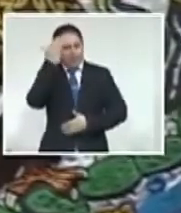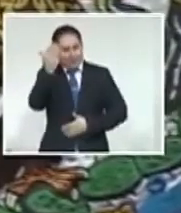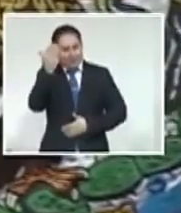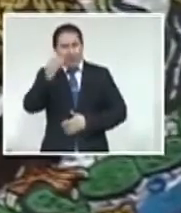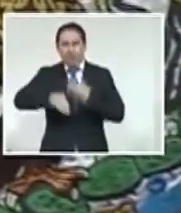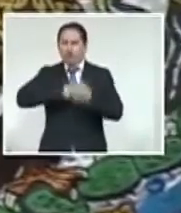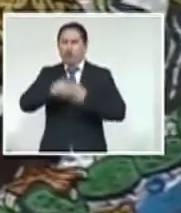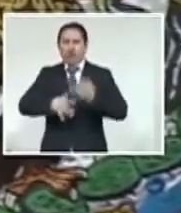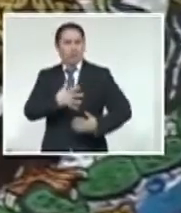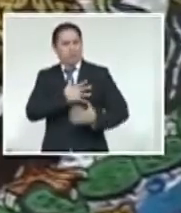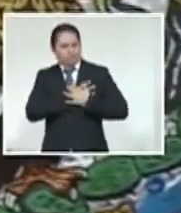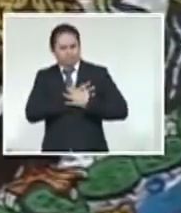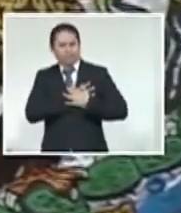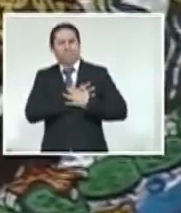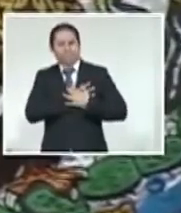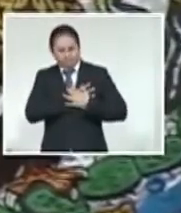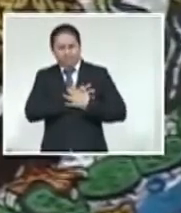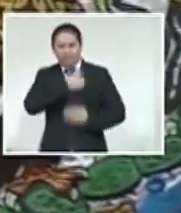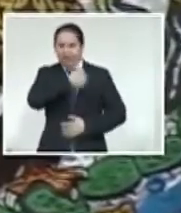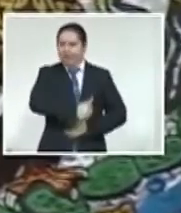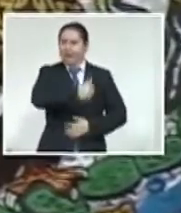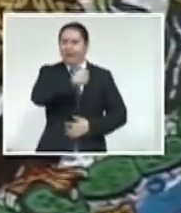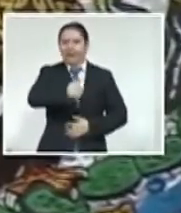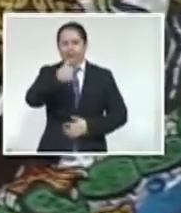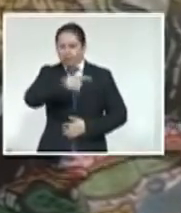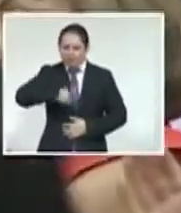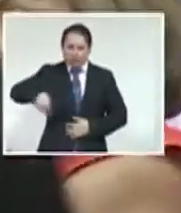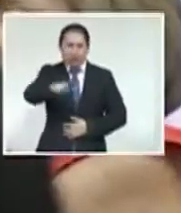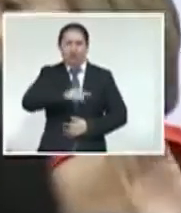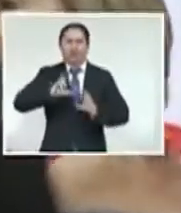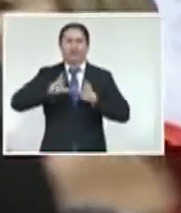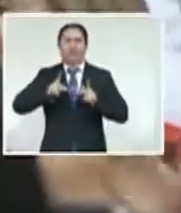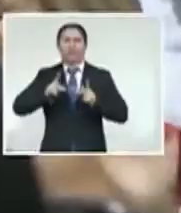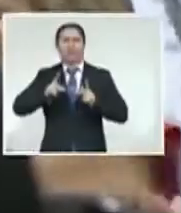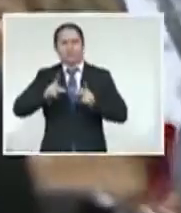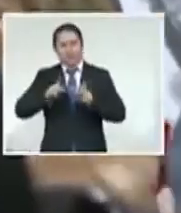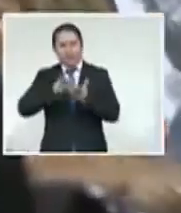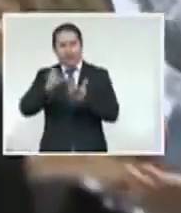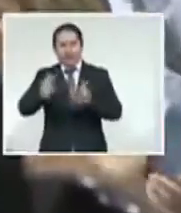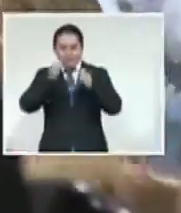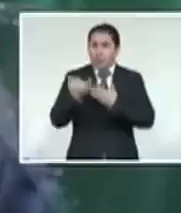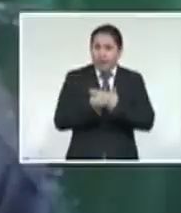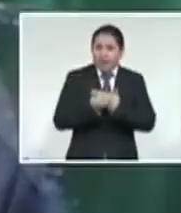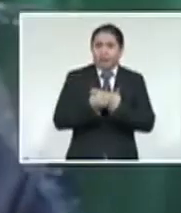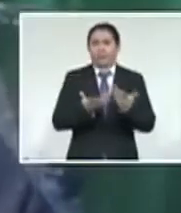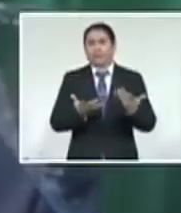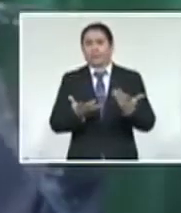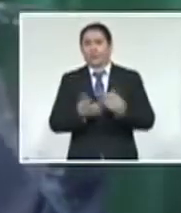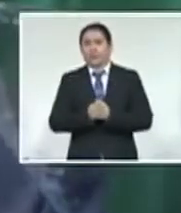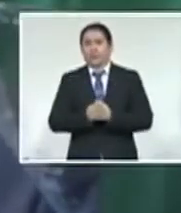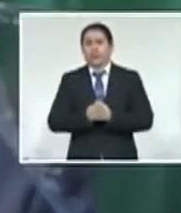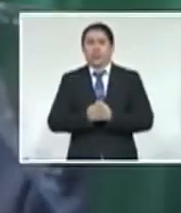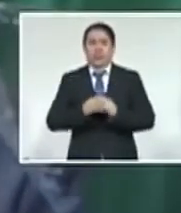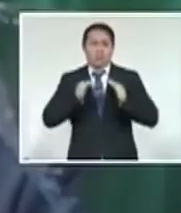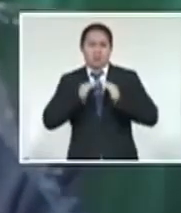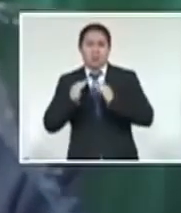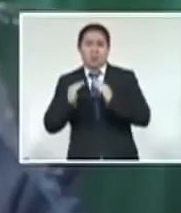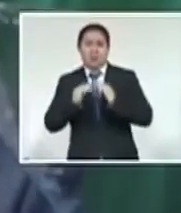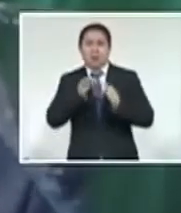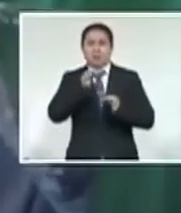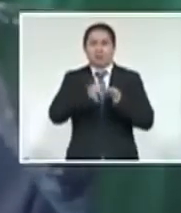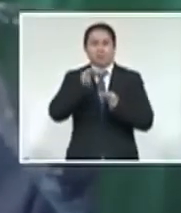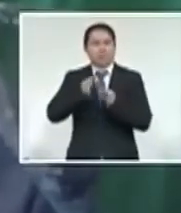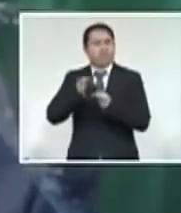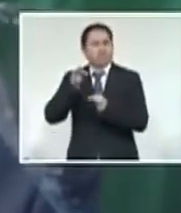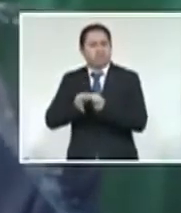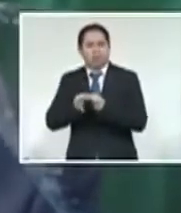de todo corazón a todas y a todos los chiapanecos. Gracias por su atención. En representación personal del presidente de la